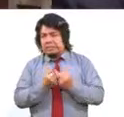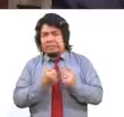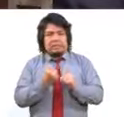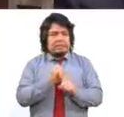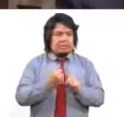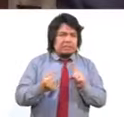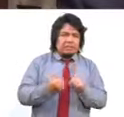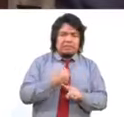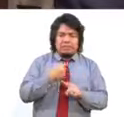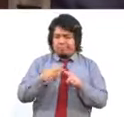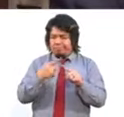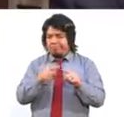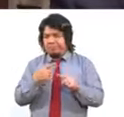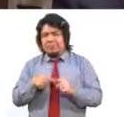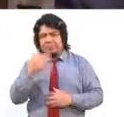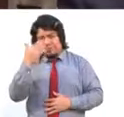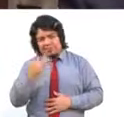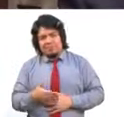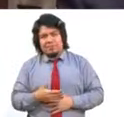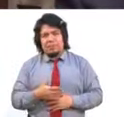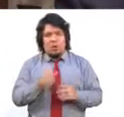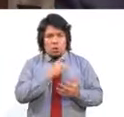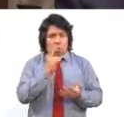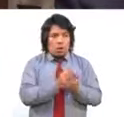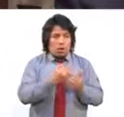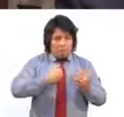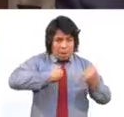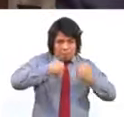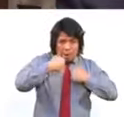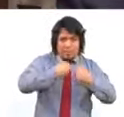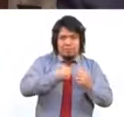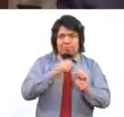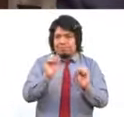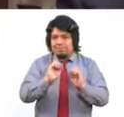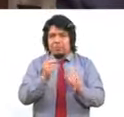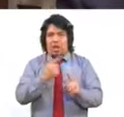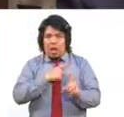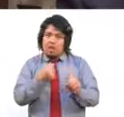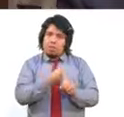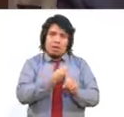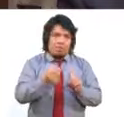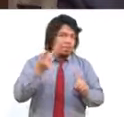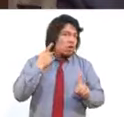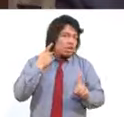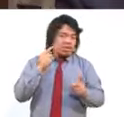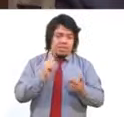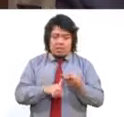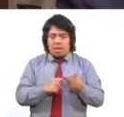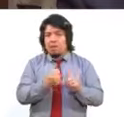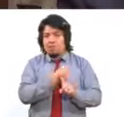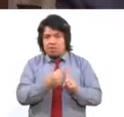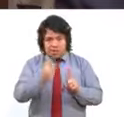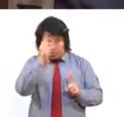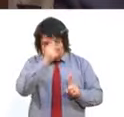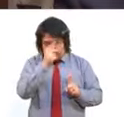violencia contra las mujeres, porque no solo es la violencia física, hay violencia política, hay violencia psicológica.